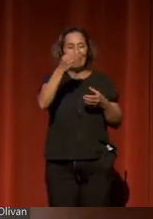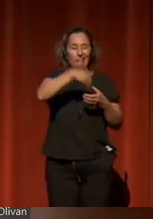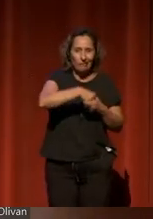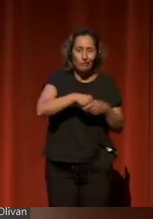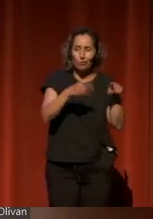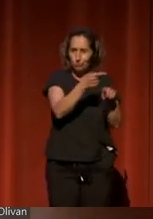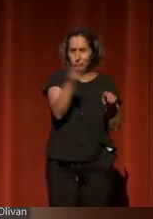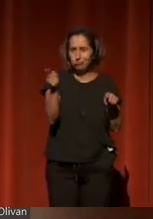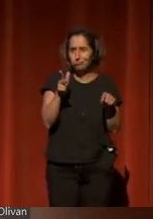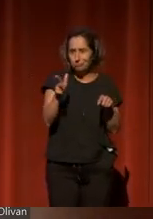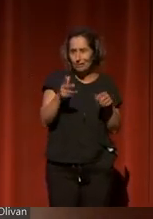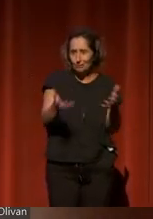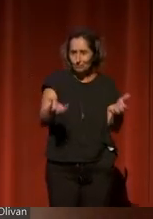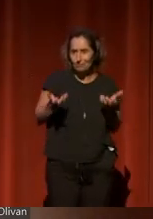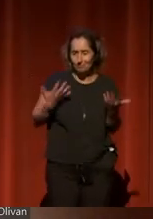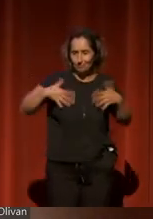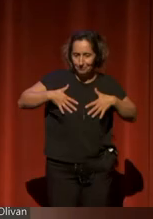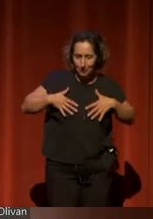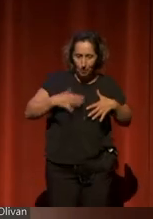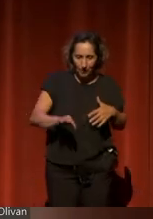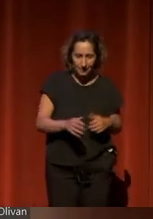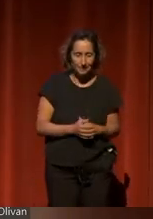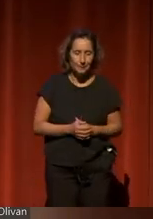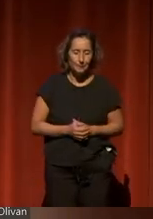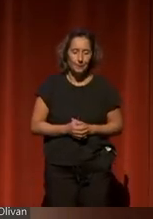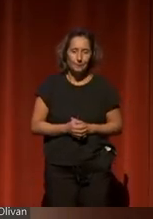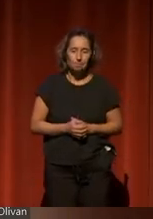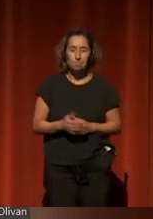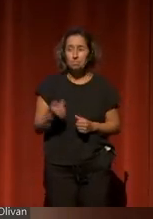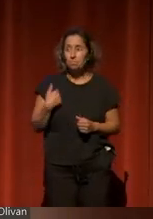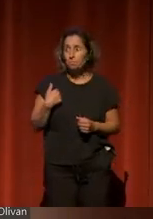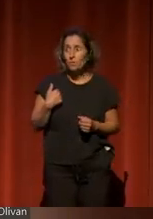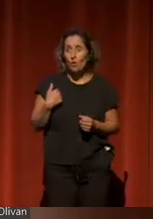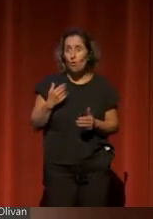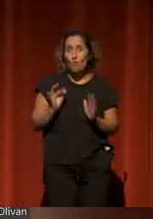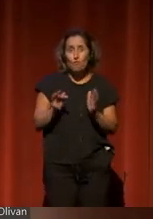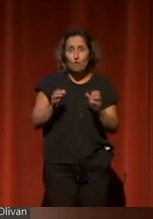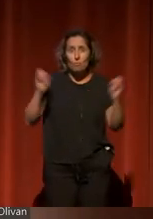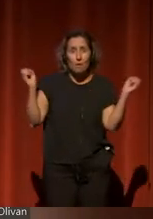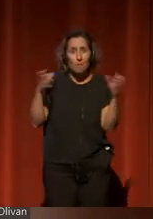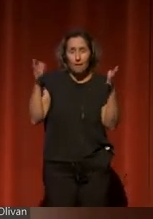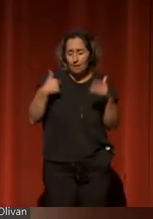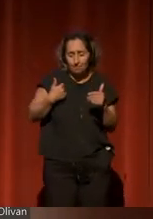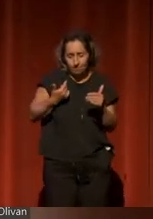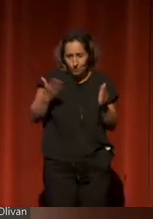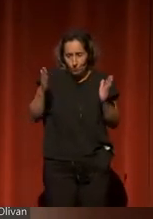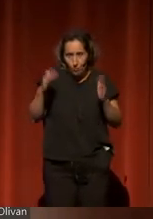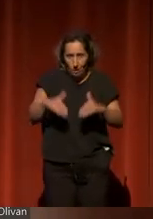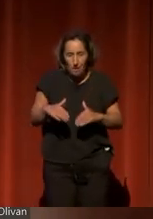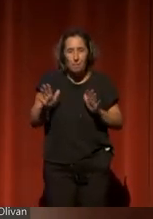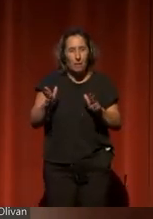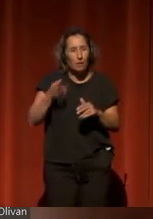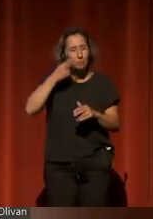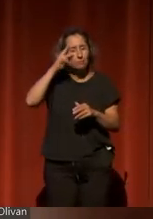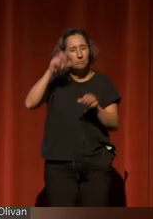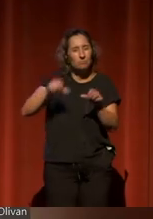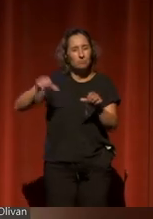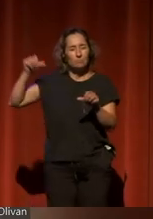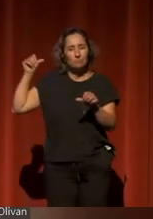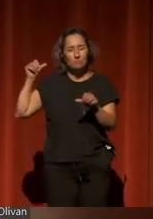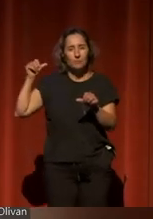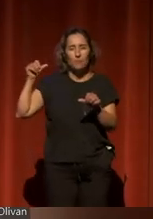no tengo en fin evidentemente fórmulas mágicas pero sí algunos eh preceptos